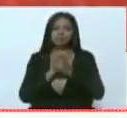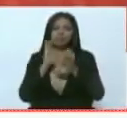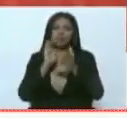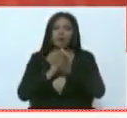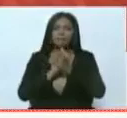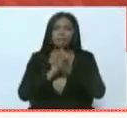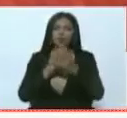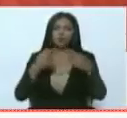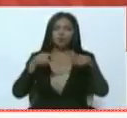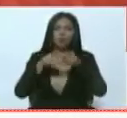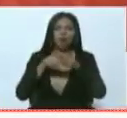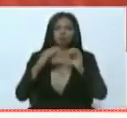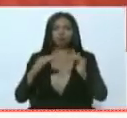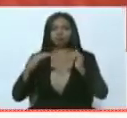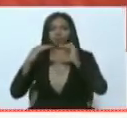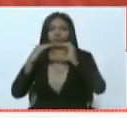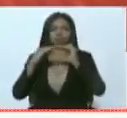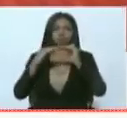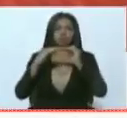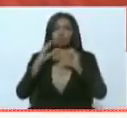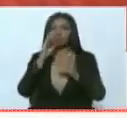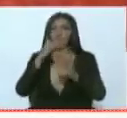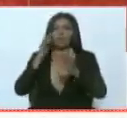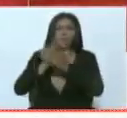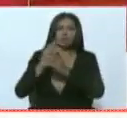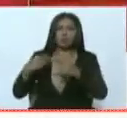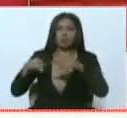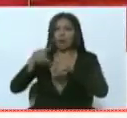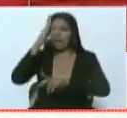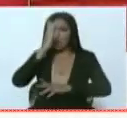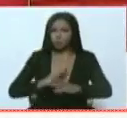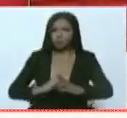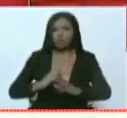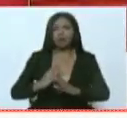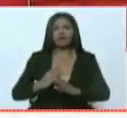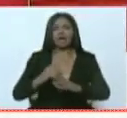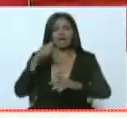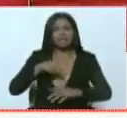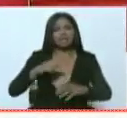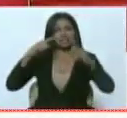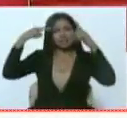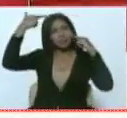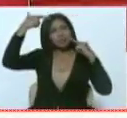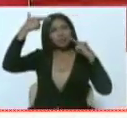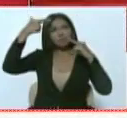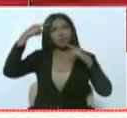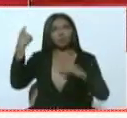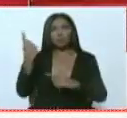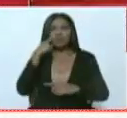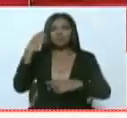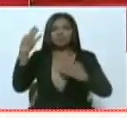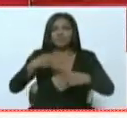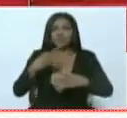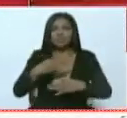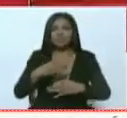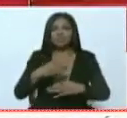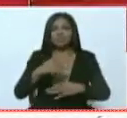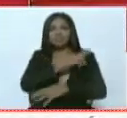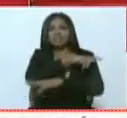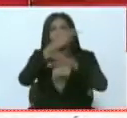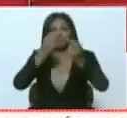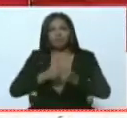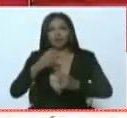a neutrales y a enemigos, le digo lo mismo. El chavismo es una realidad y es la